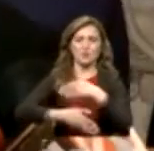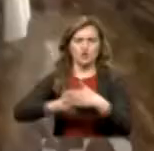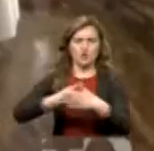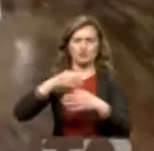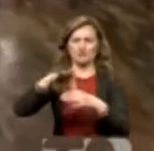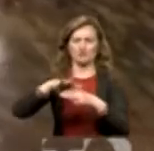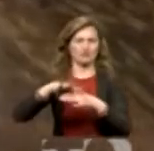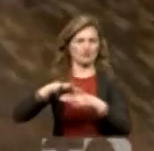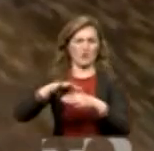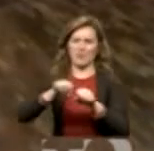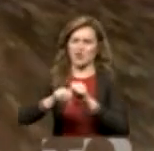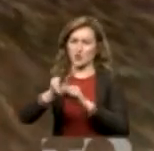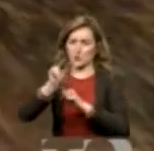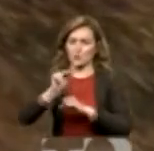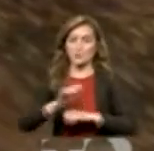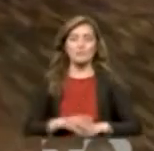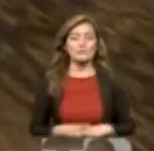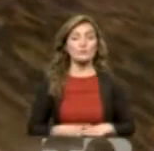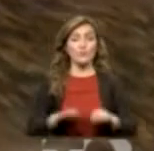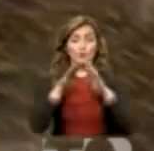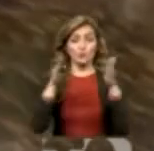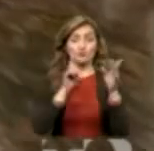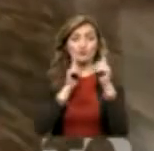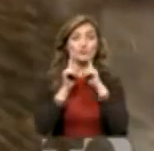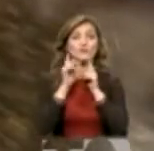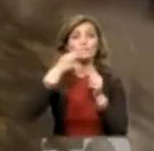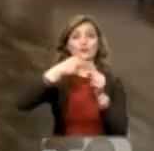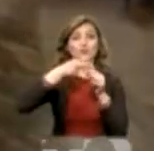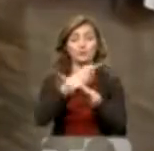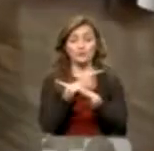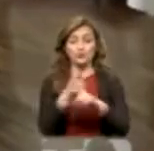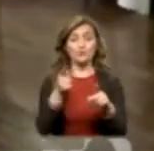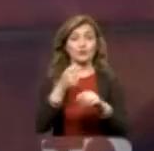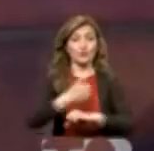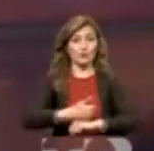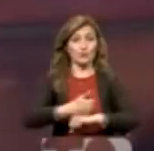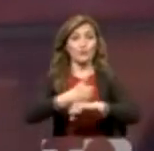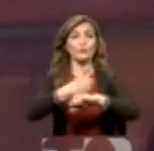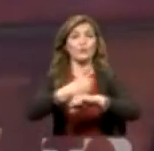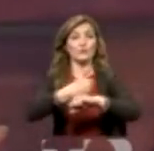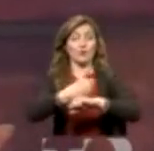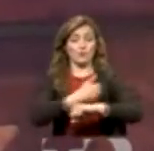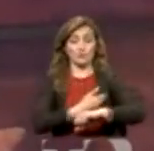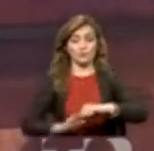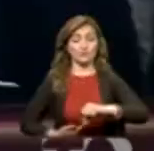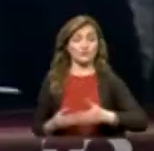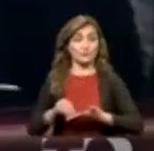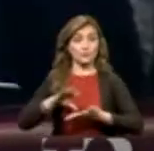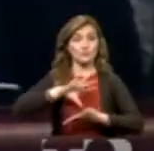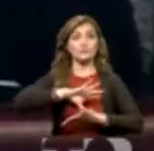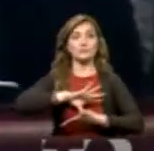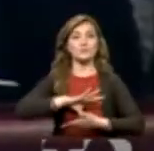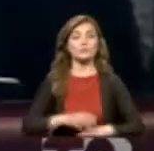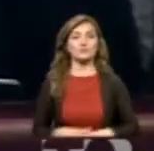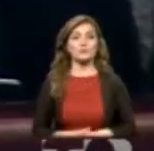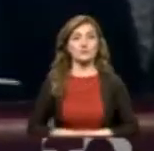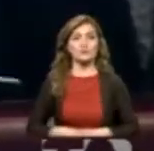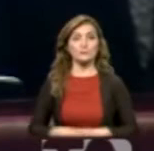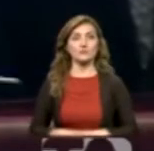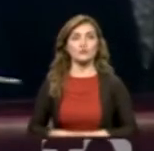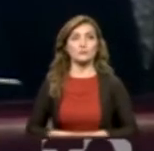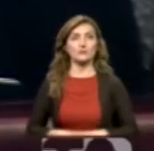electoral en estas mesas de diálogos estarán presentes varias autoridades como la presidenta de la asamblea elisa de cabezas